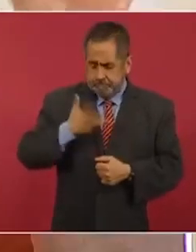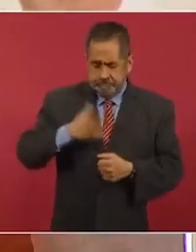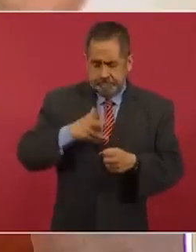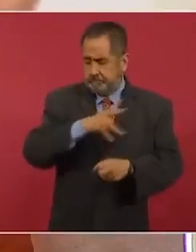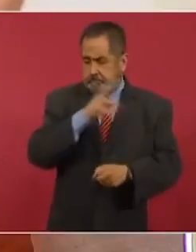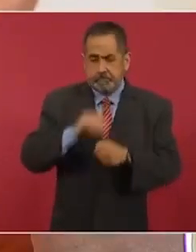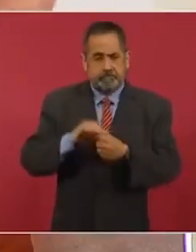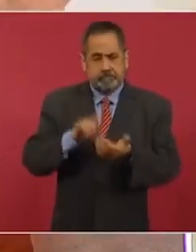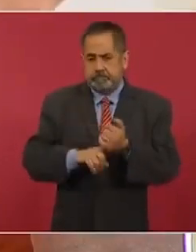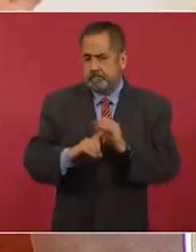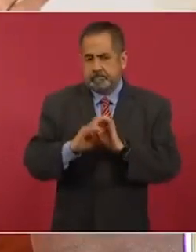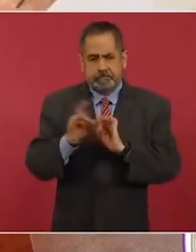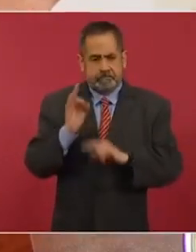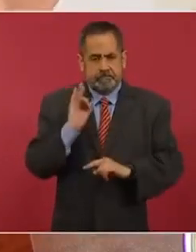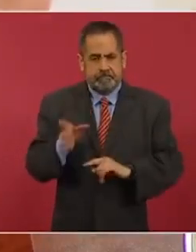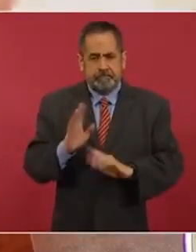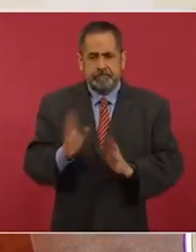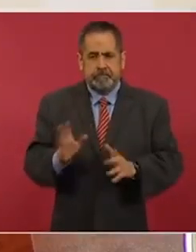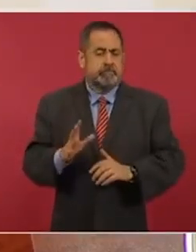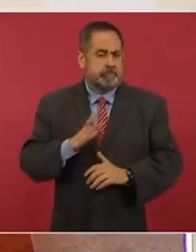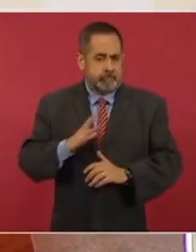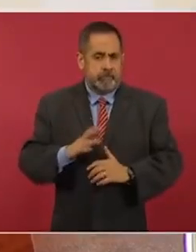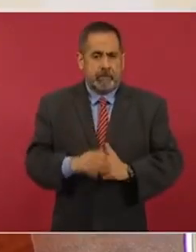todos los permisos,